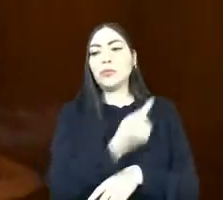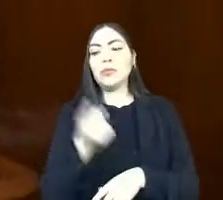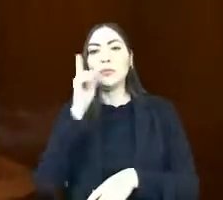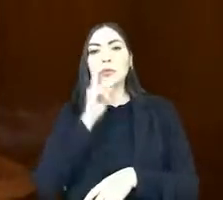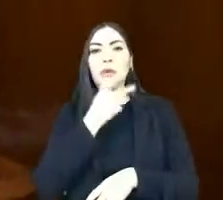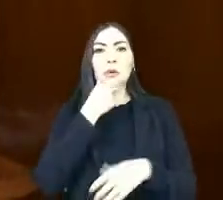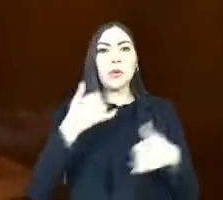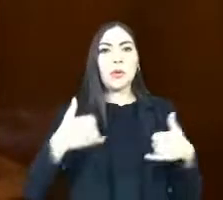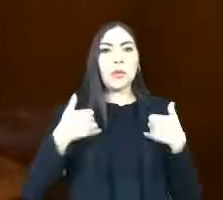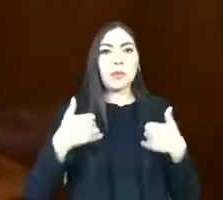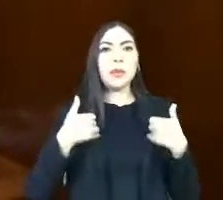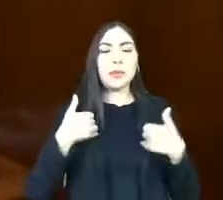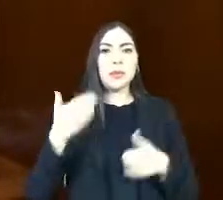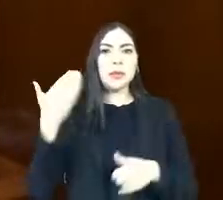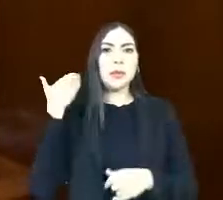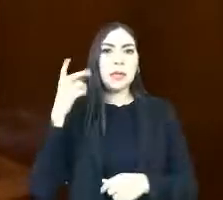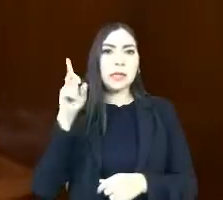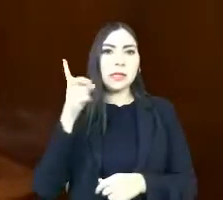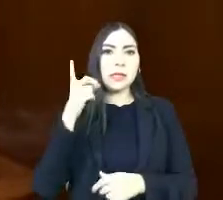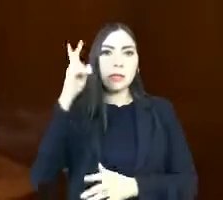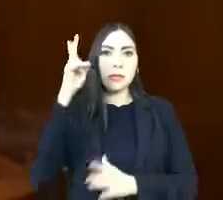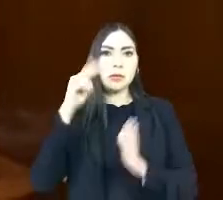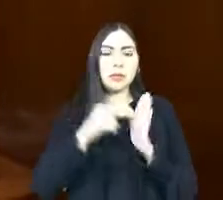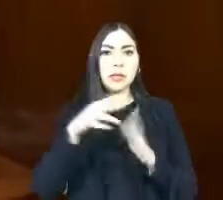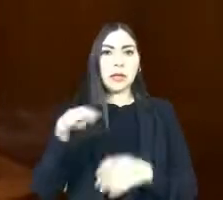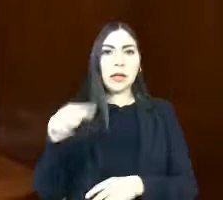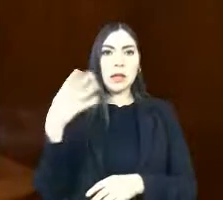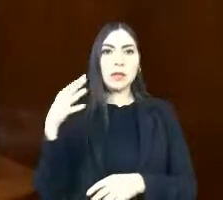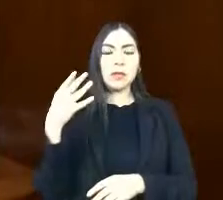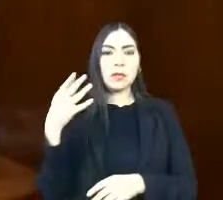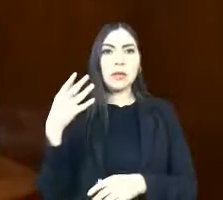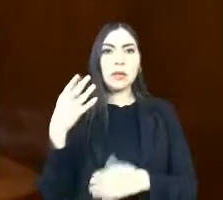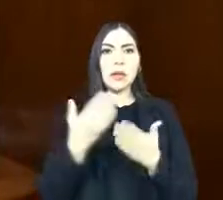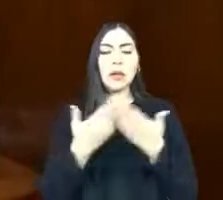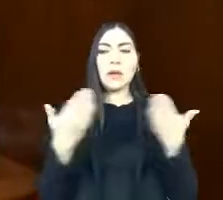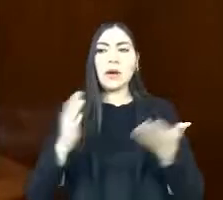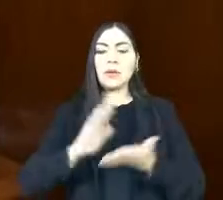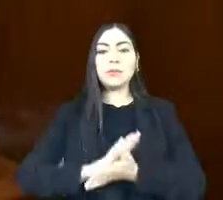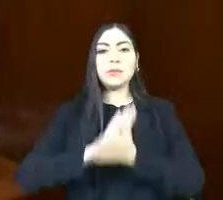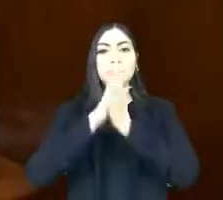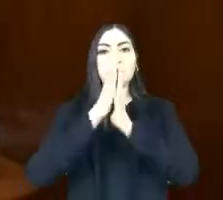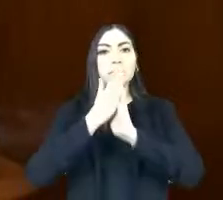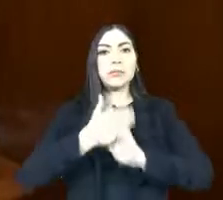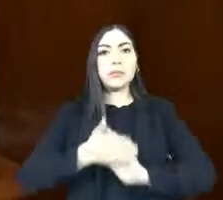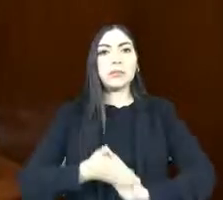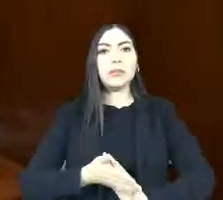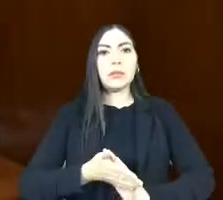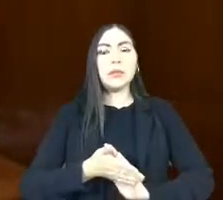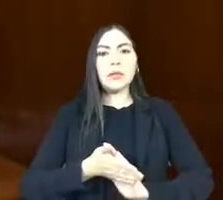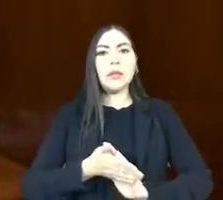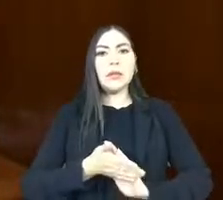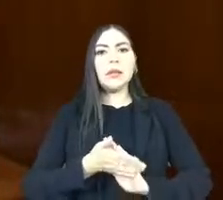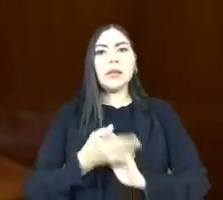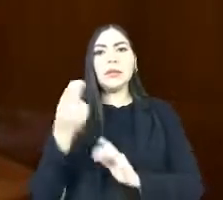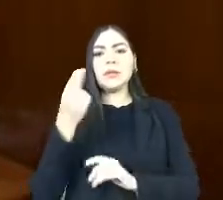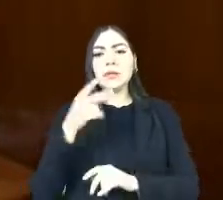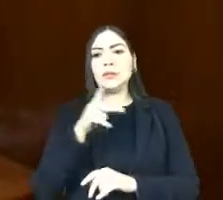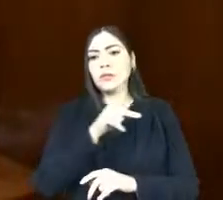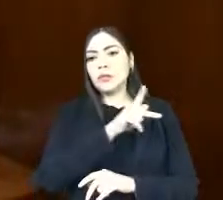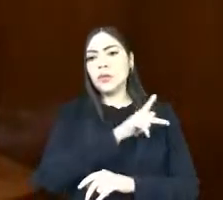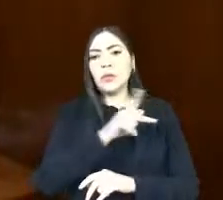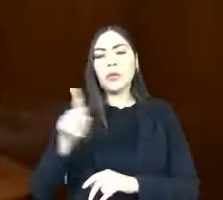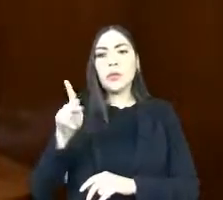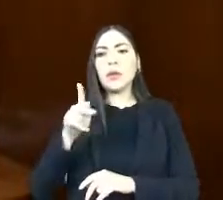adolescentes en diciembre del 2014 se ha transformado el enfoque a través del cual debemos de reconocer